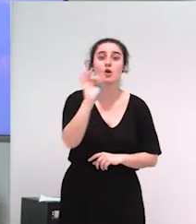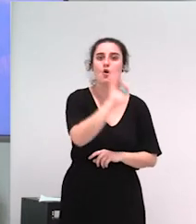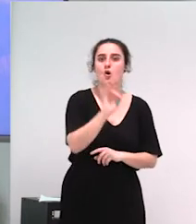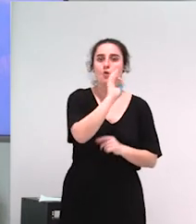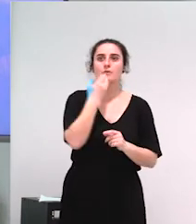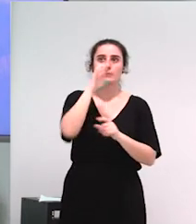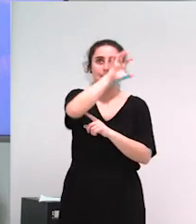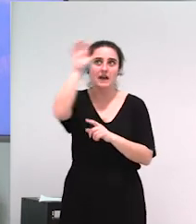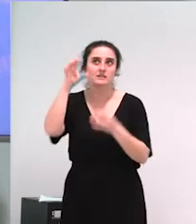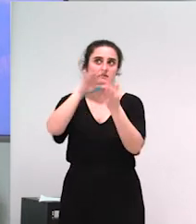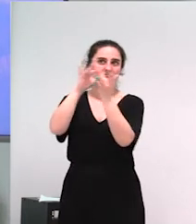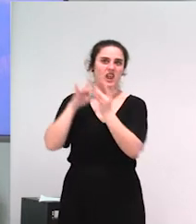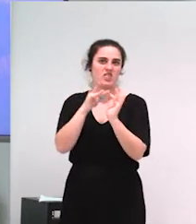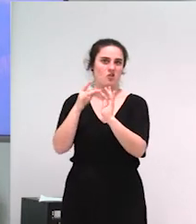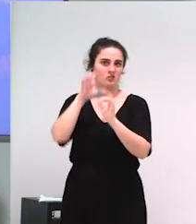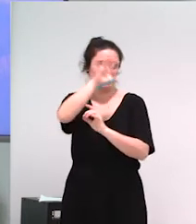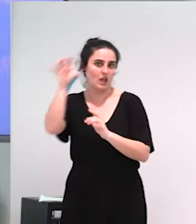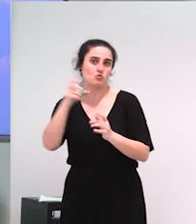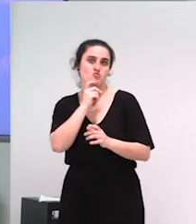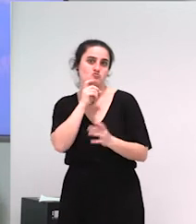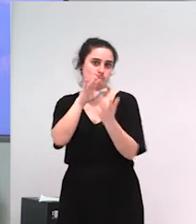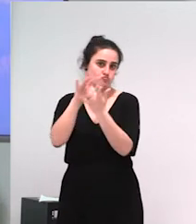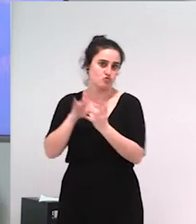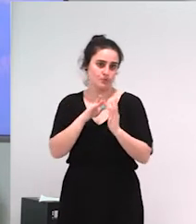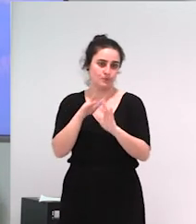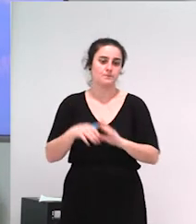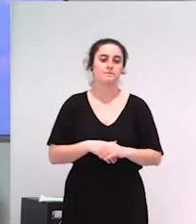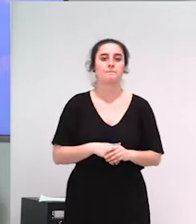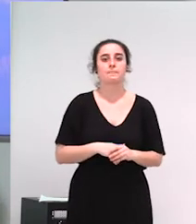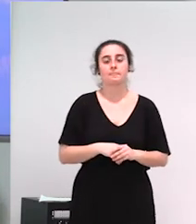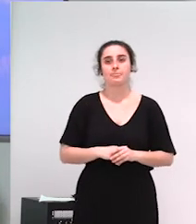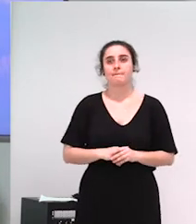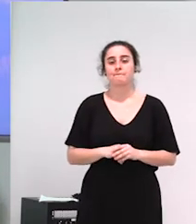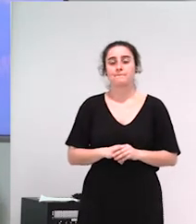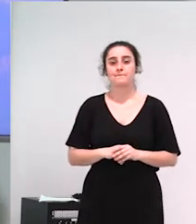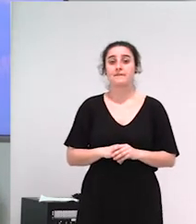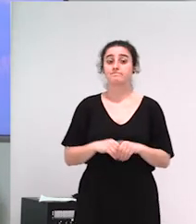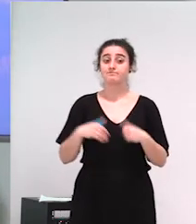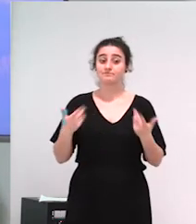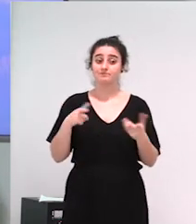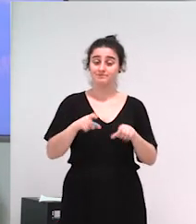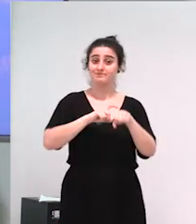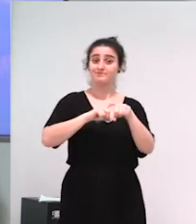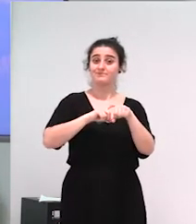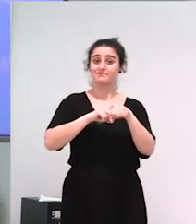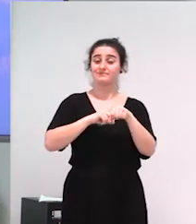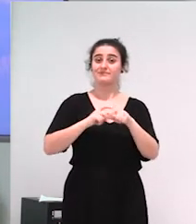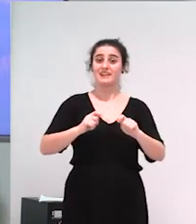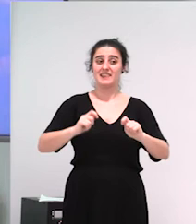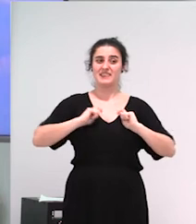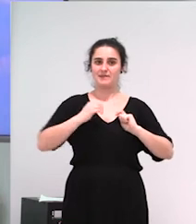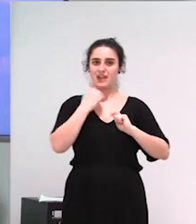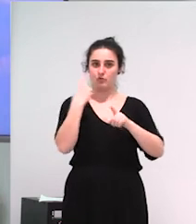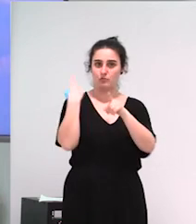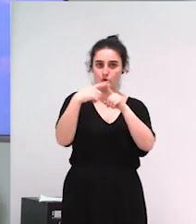entre países, estados, etc. Así que esta caracterización nos lleva a hablar de la cosa